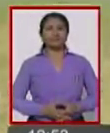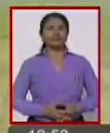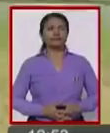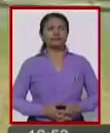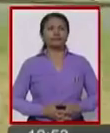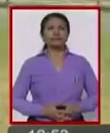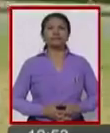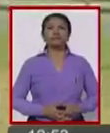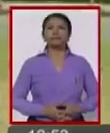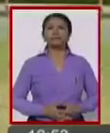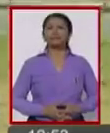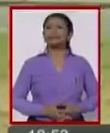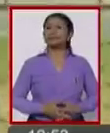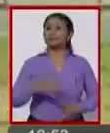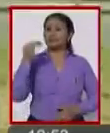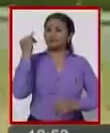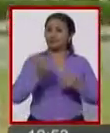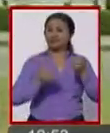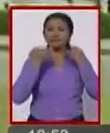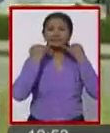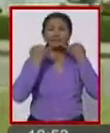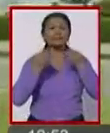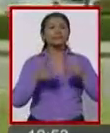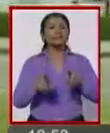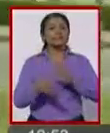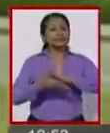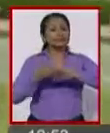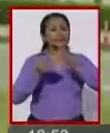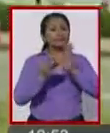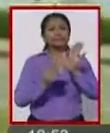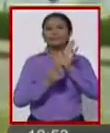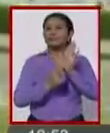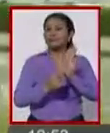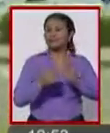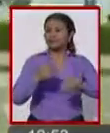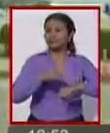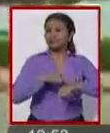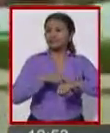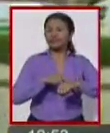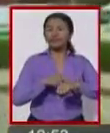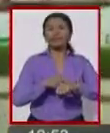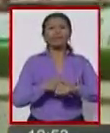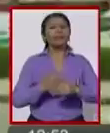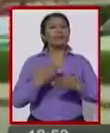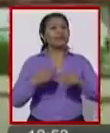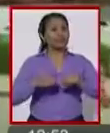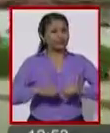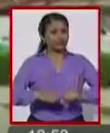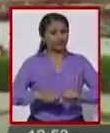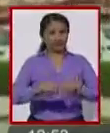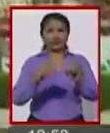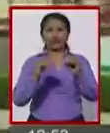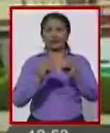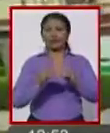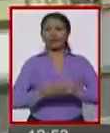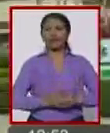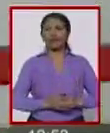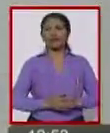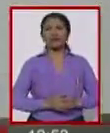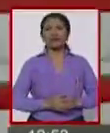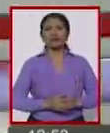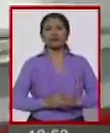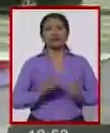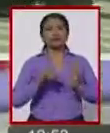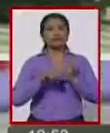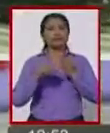Muy bien, Edmundo, esto es lo último en información que le estamos mostrando en estos momentos. Vamos nosotros a continuar con